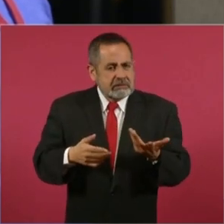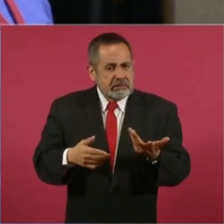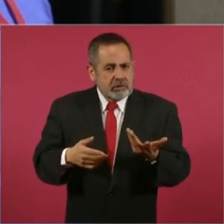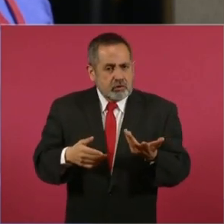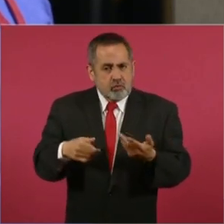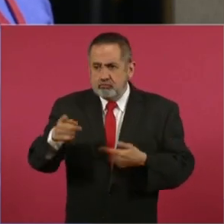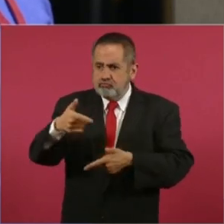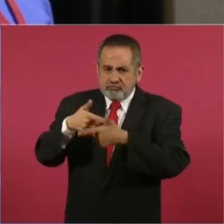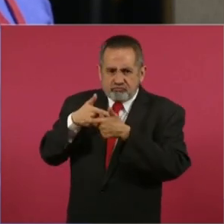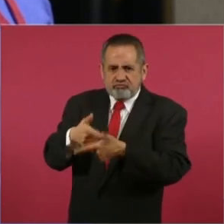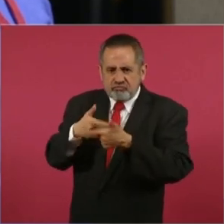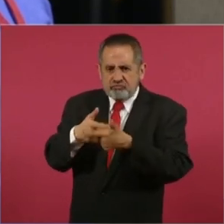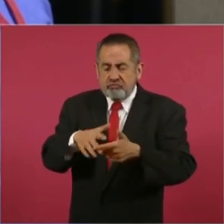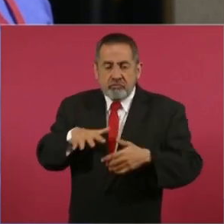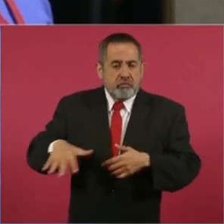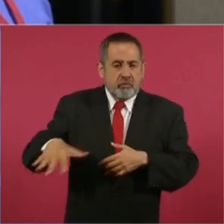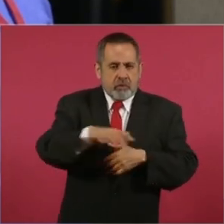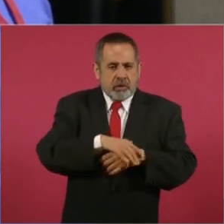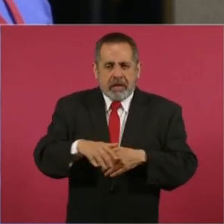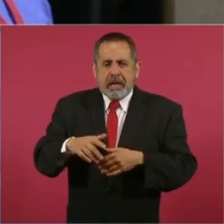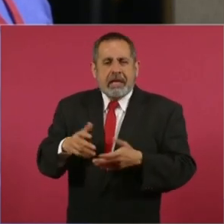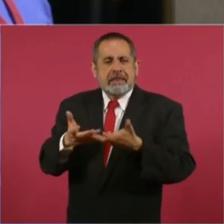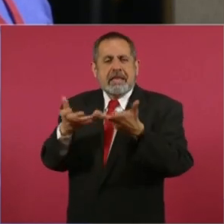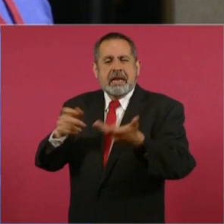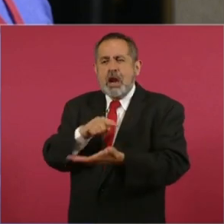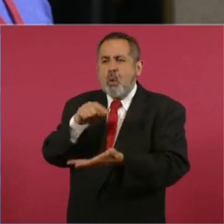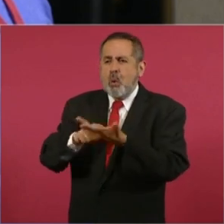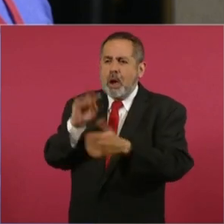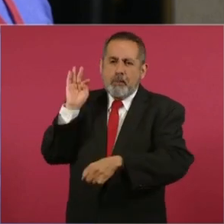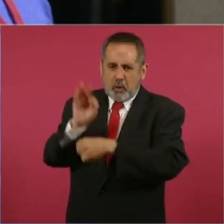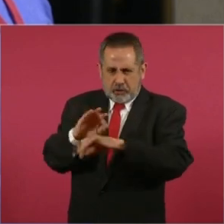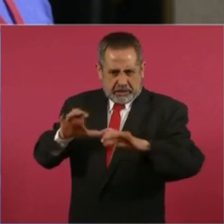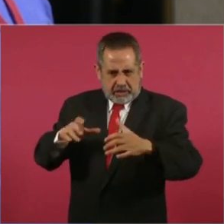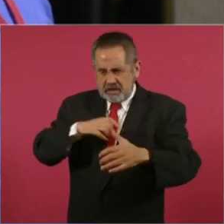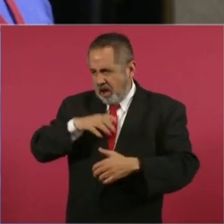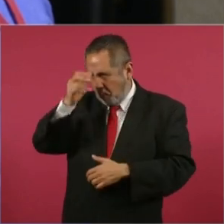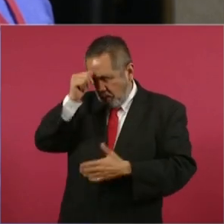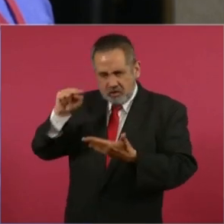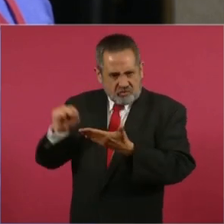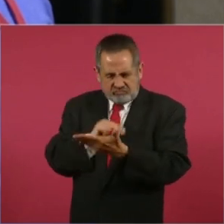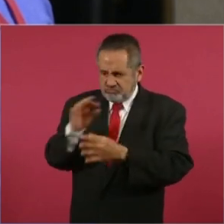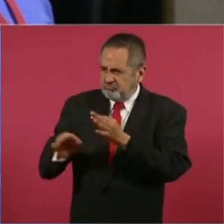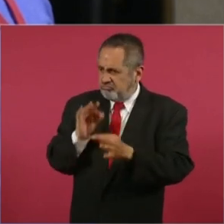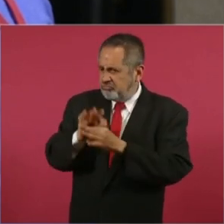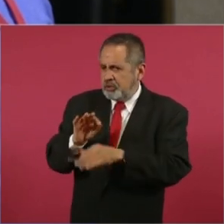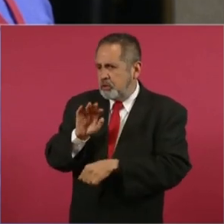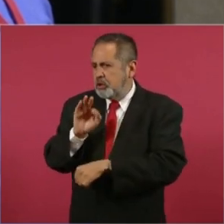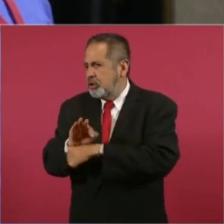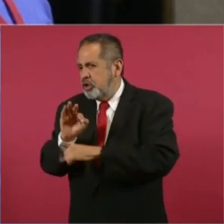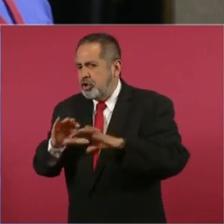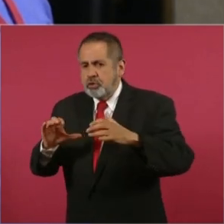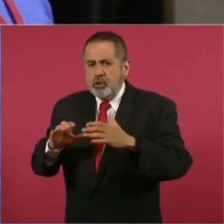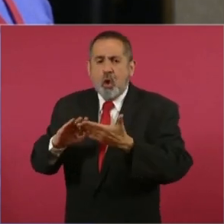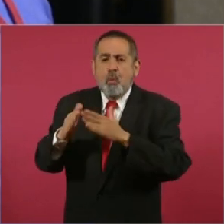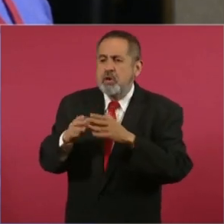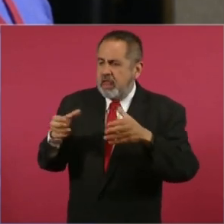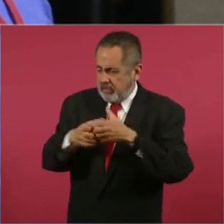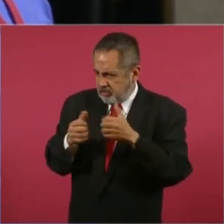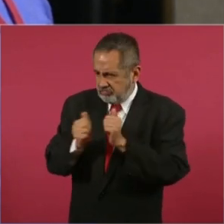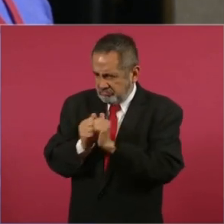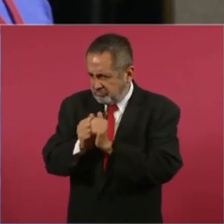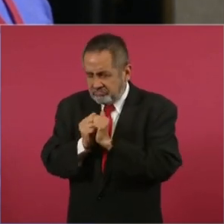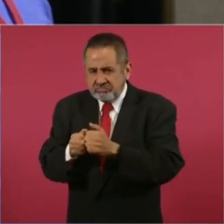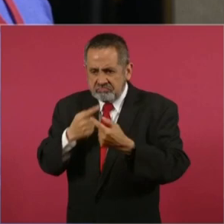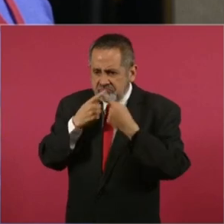tienen ustedes de las áreas naturales protegidas, de los acuerdos ecológicos participativos en los que estamos trabajando, en los que